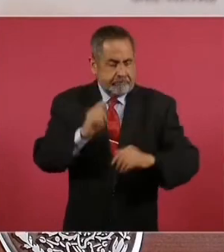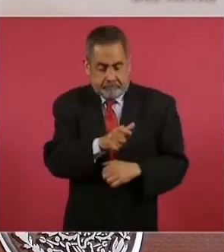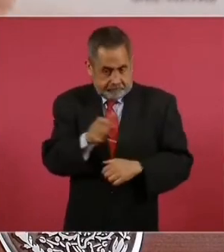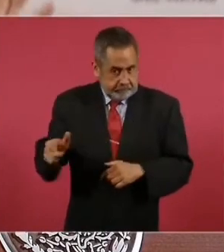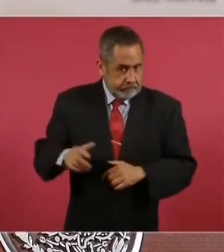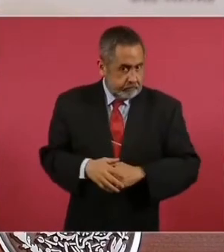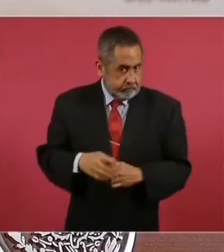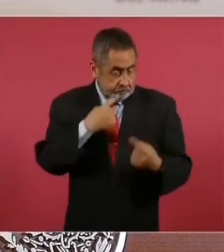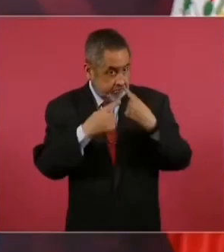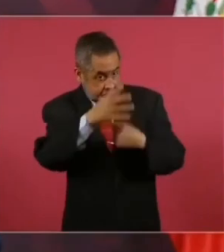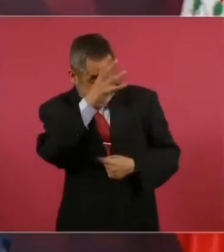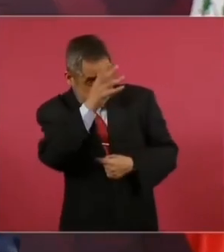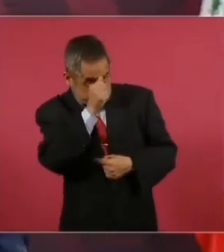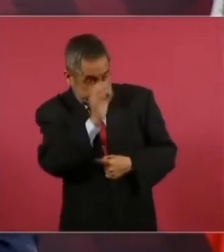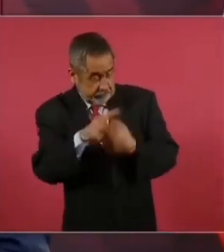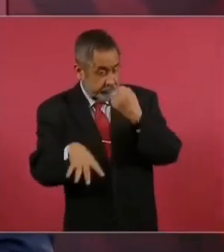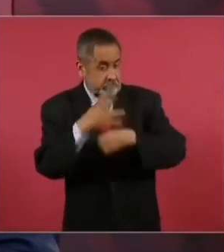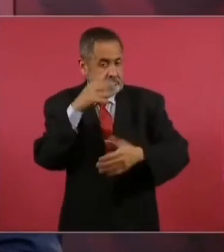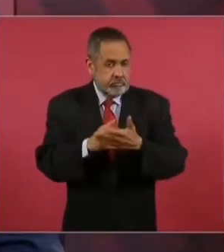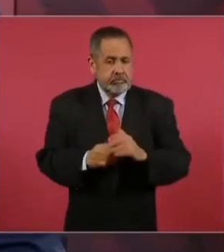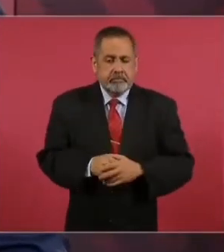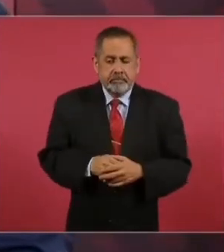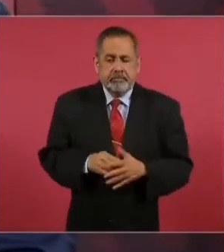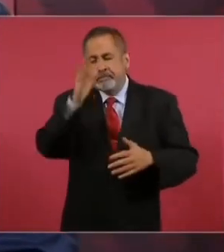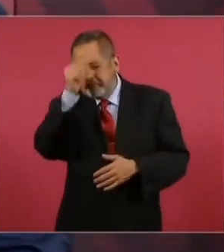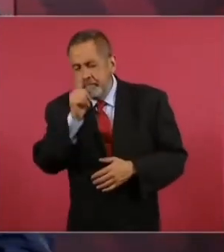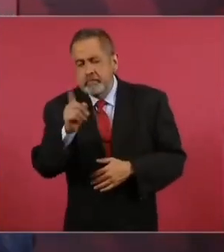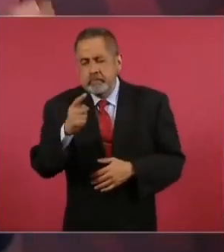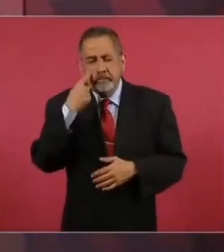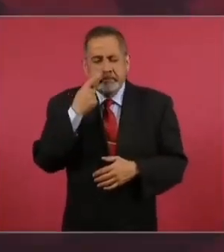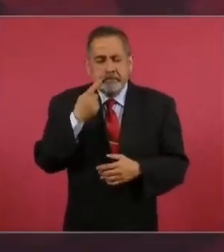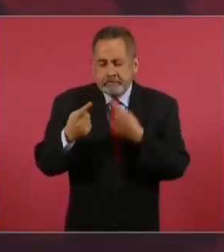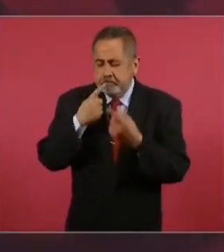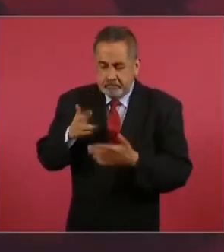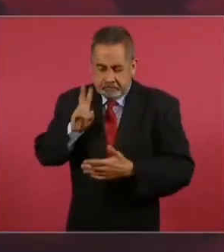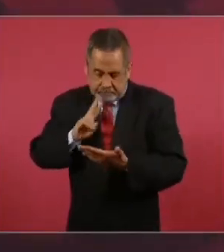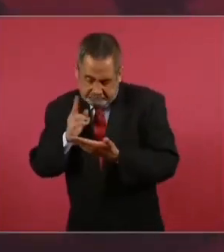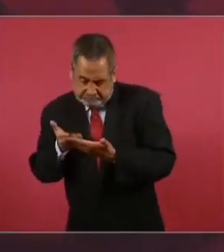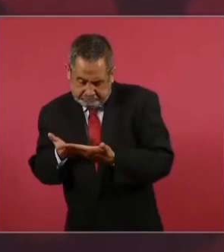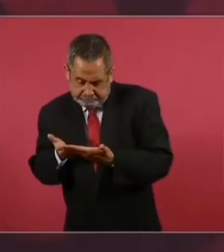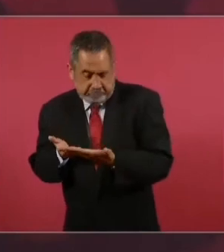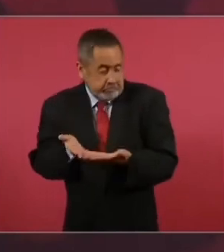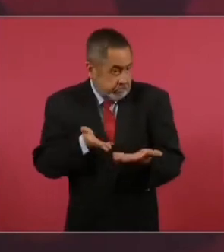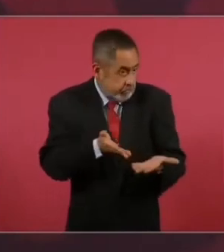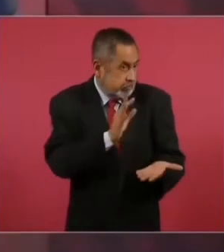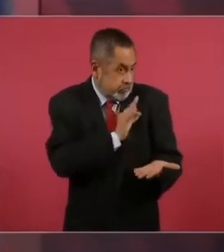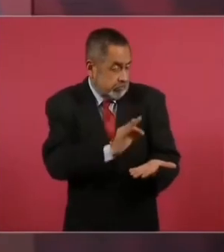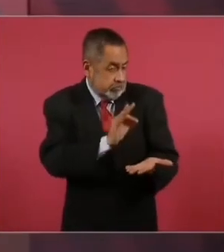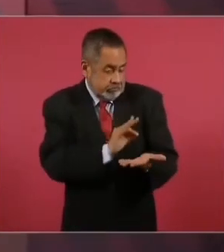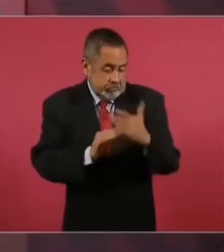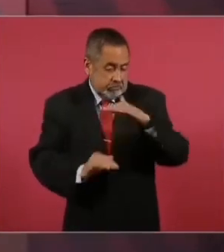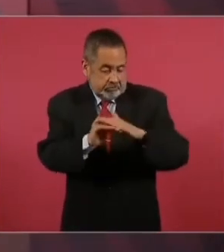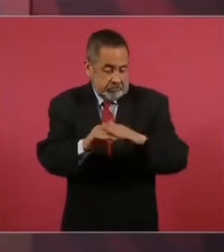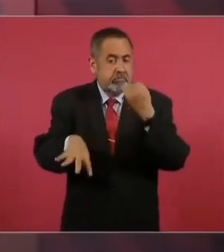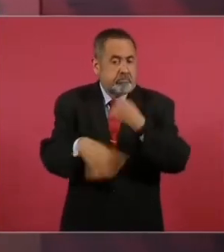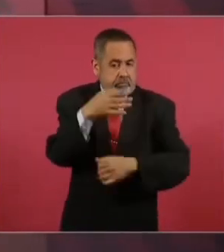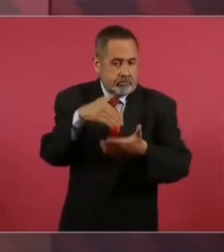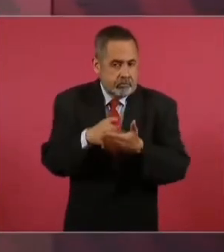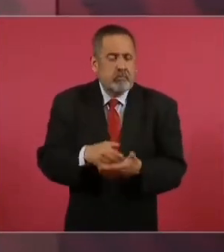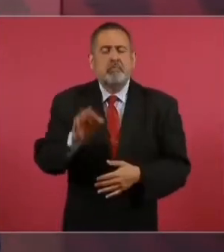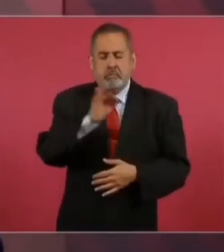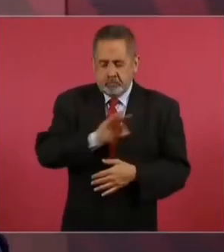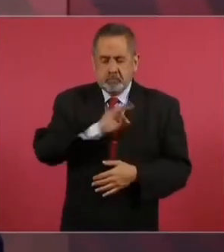Ese era el acuerdo. No el acuerdo, a lo que nosotros llegamos, es decir, bueno, hasta aquí se puede